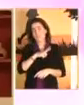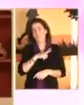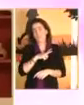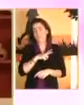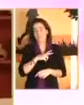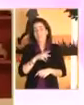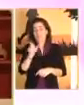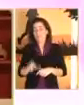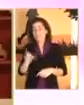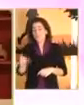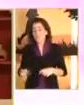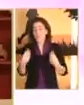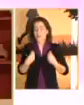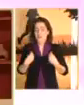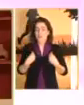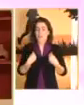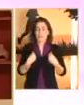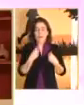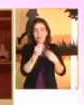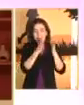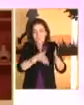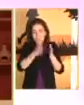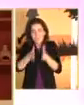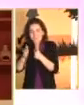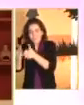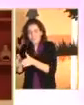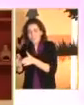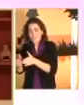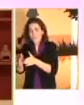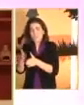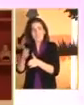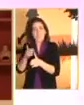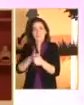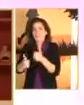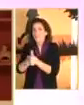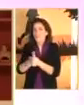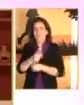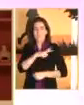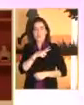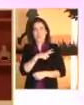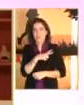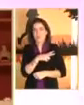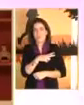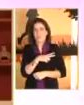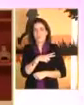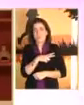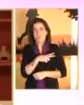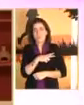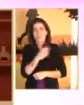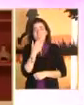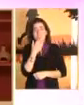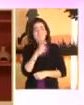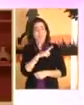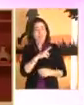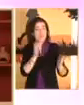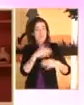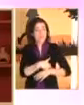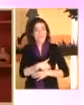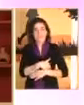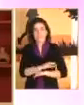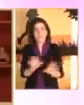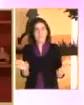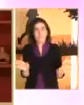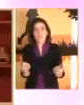es la educación la premisa fundamental. Cuando falla eso, pues falla todo. ¿Qué pasa con los botellones? ¿Qué pasa? O sea, es un alcohol